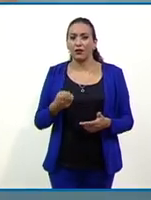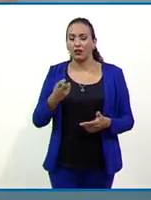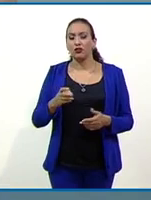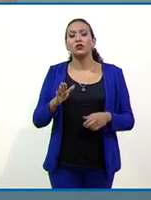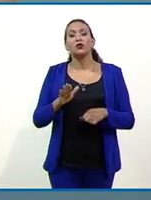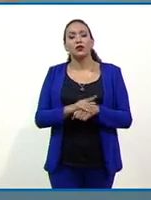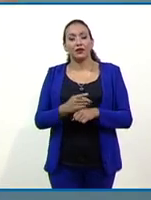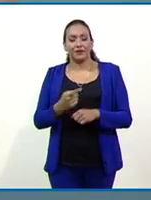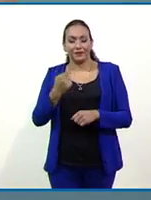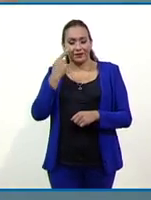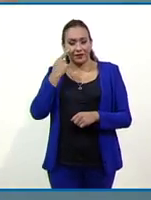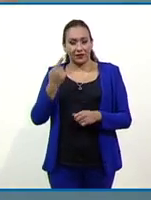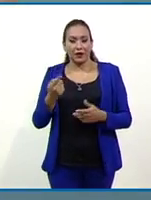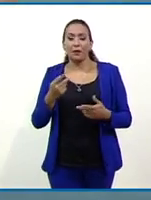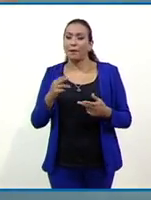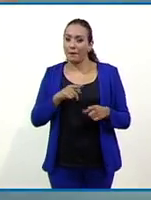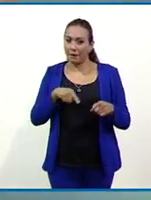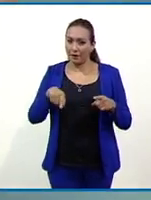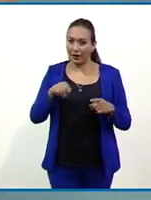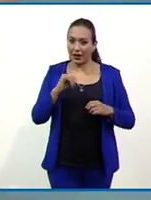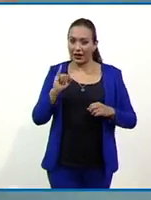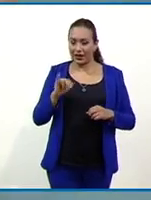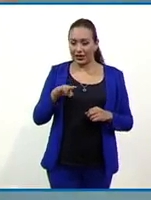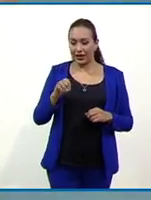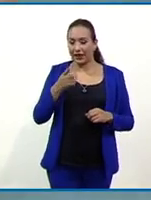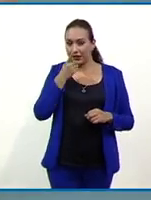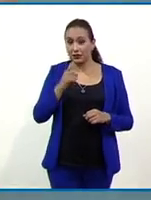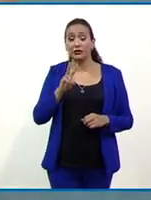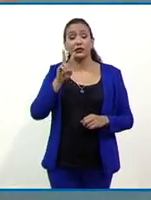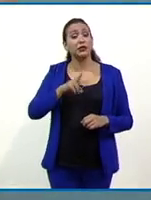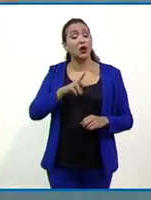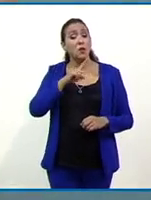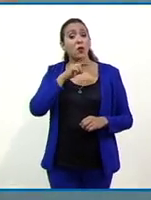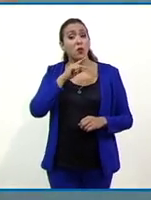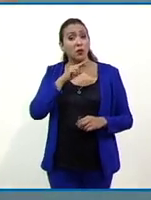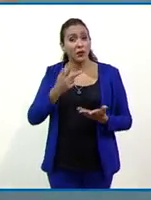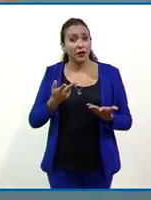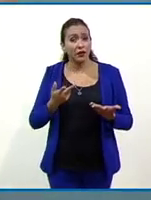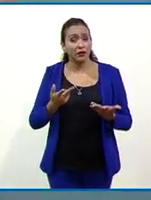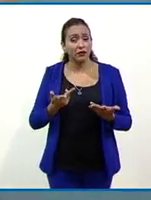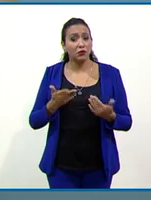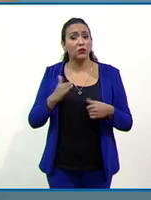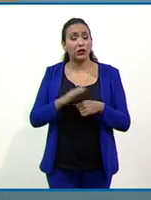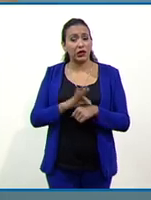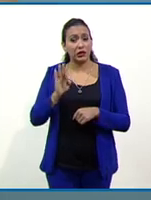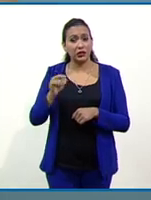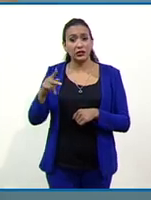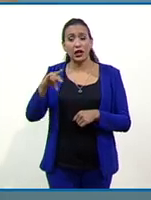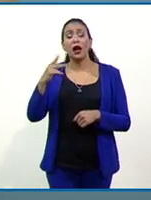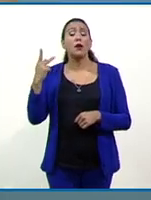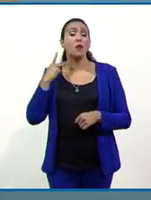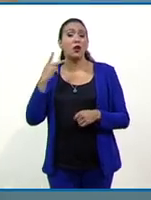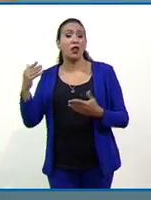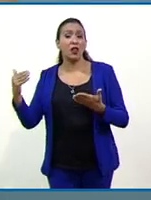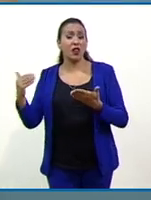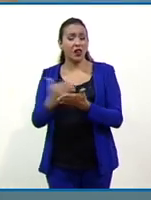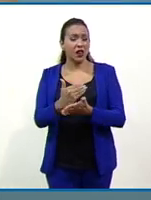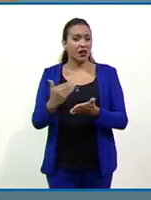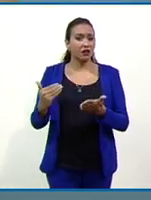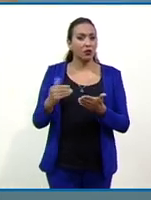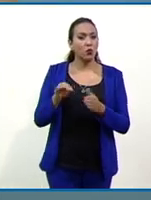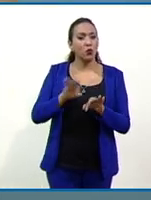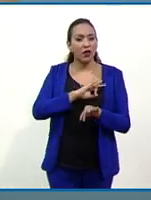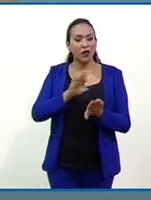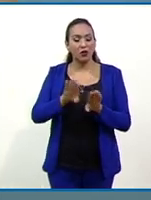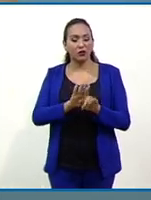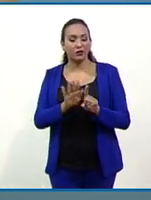preocupación de que sus intervenciones en la mesa del Consejo General puedan generar los efectos no deseados